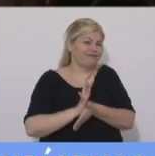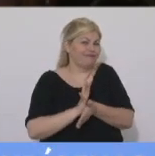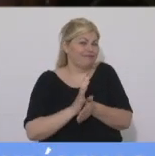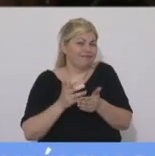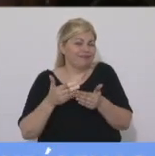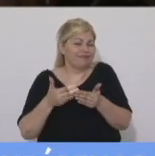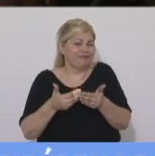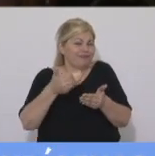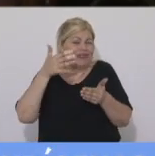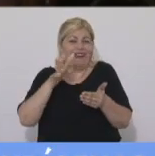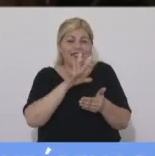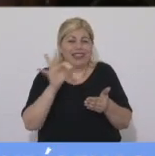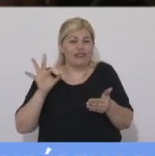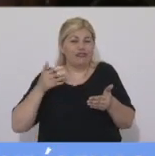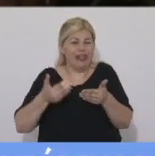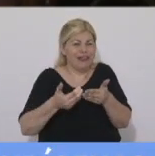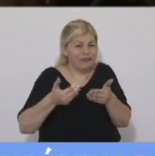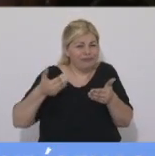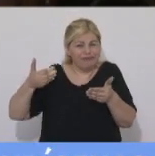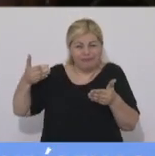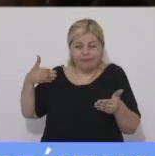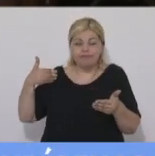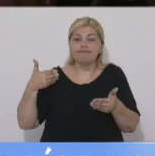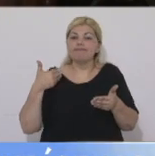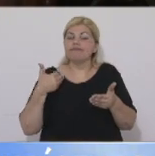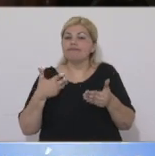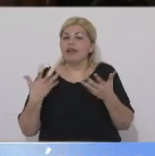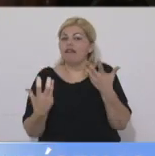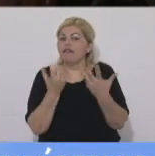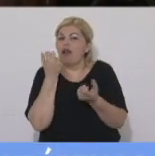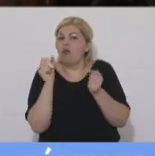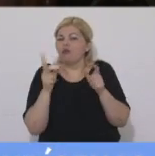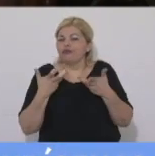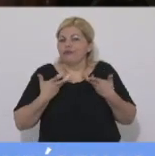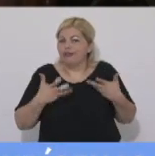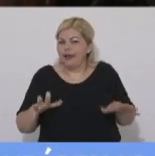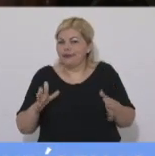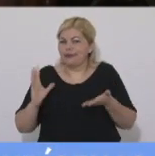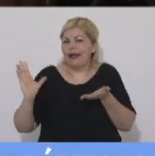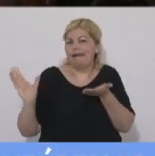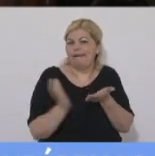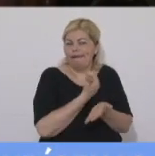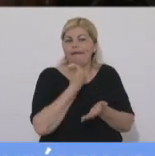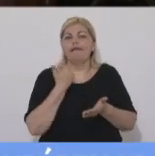Sufren el despojo de los recursos naturales y el desplazamiento de sus posiciones ancestrales.